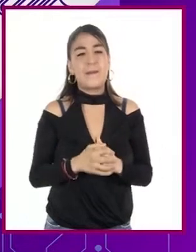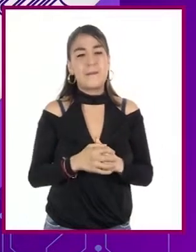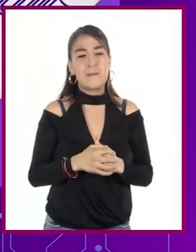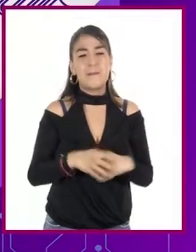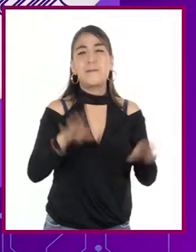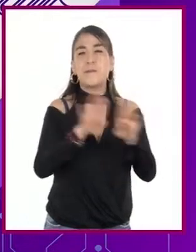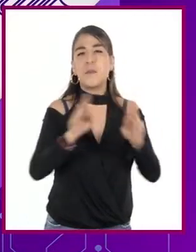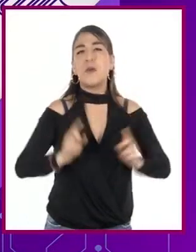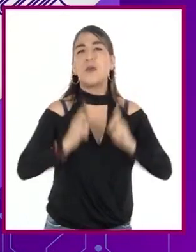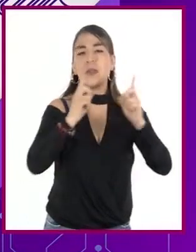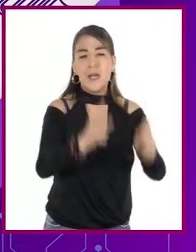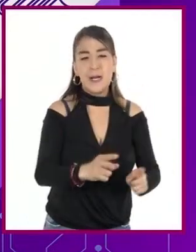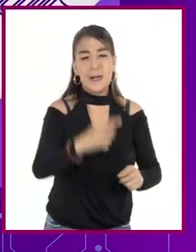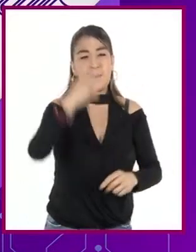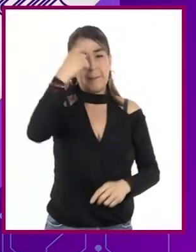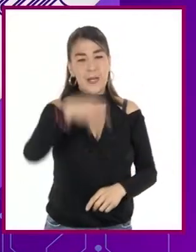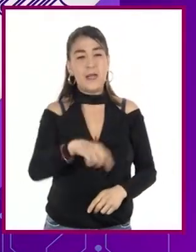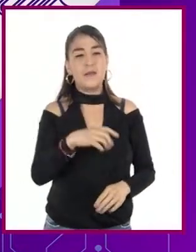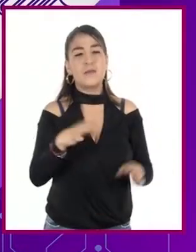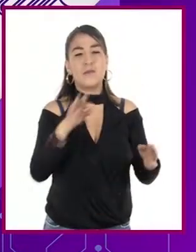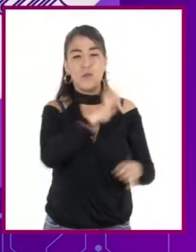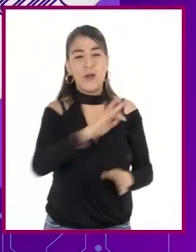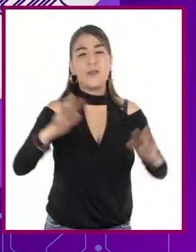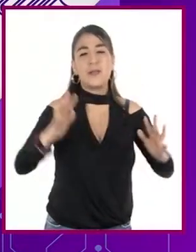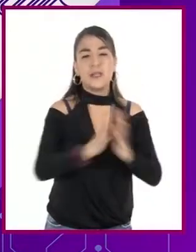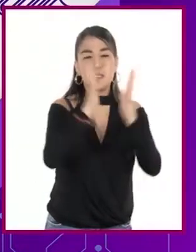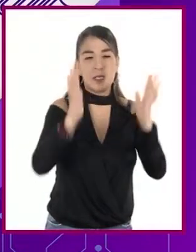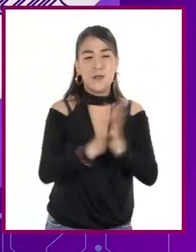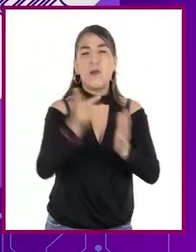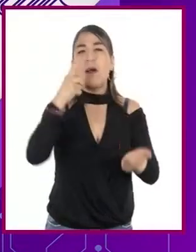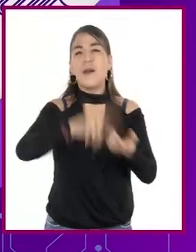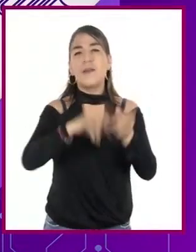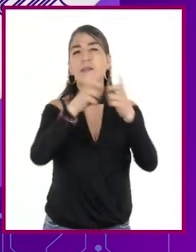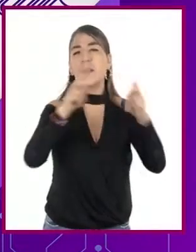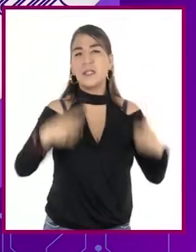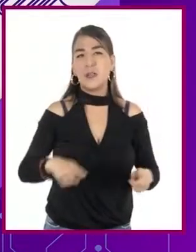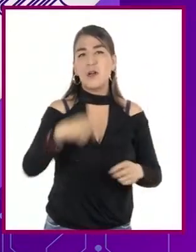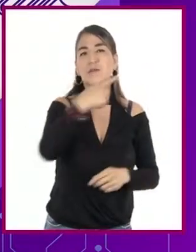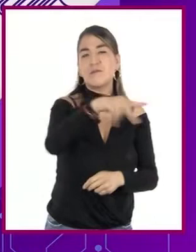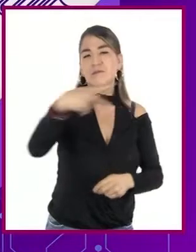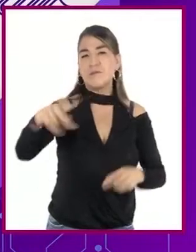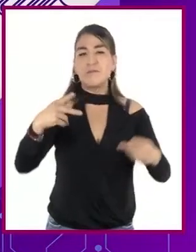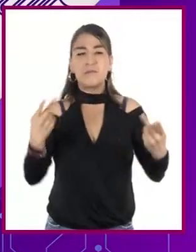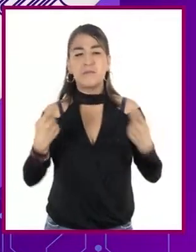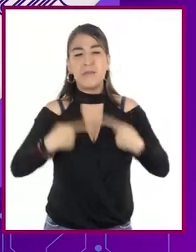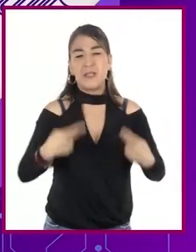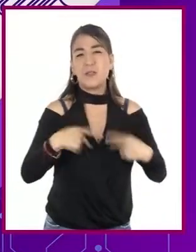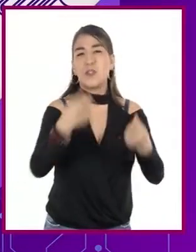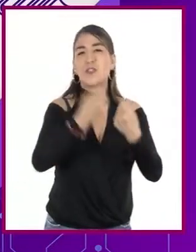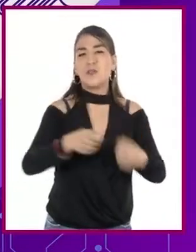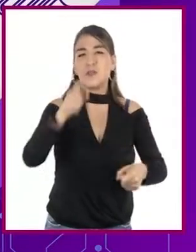proporcionar la posibilidad de participar plenamente en el desarrollo propio de cada sociedad,